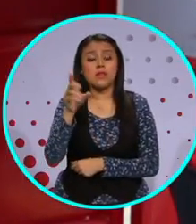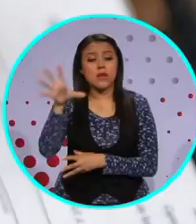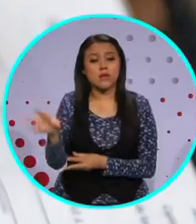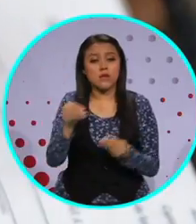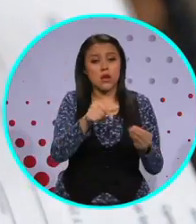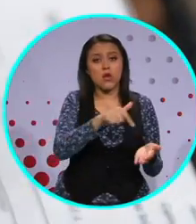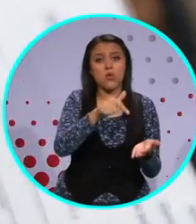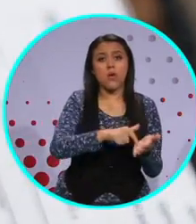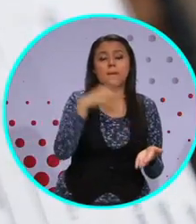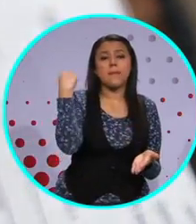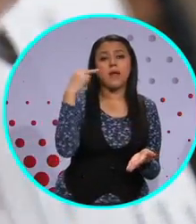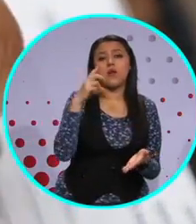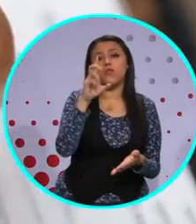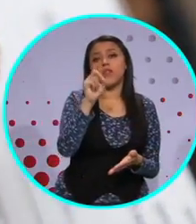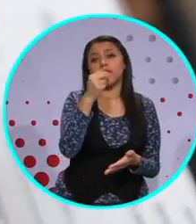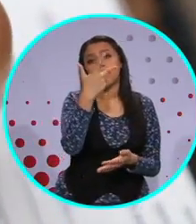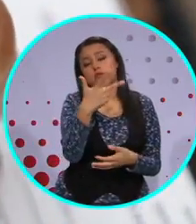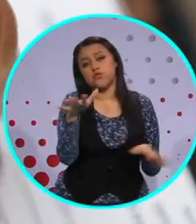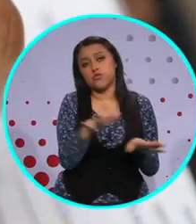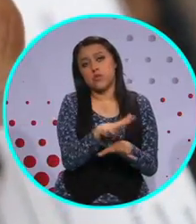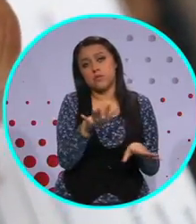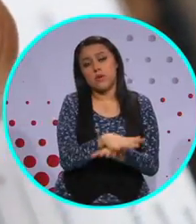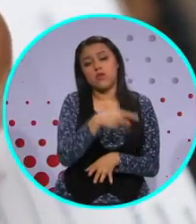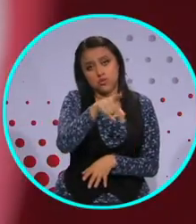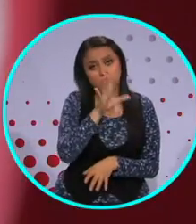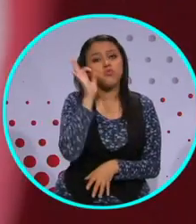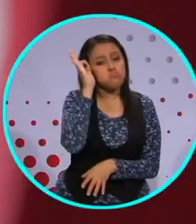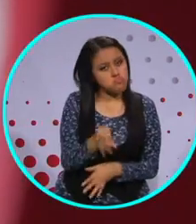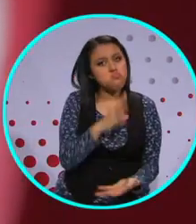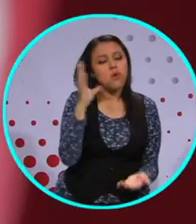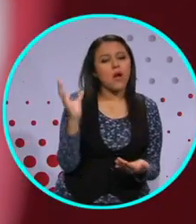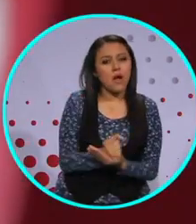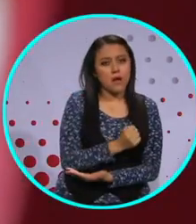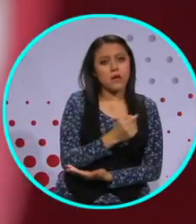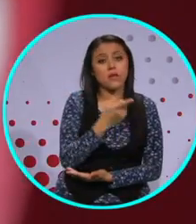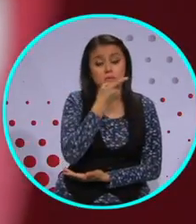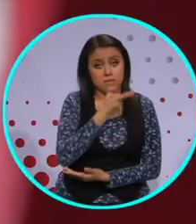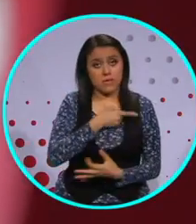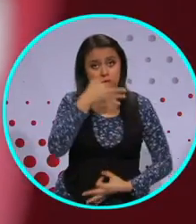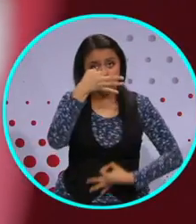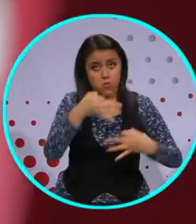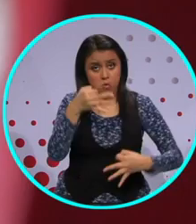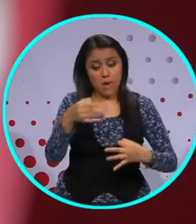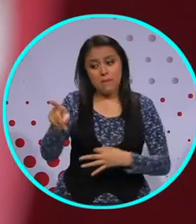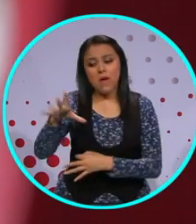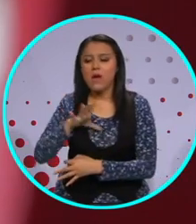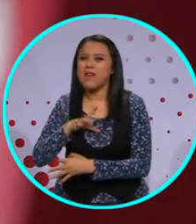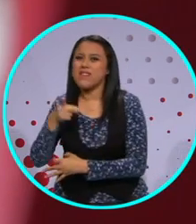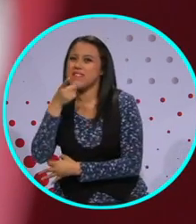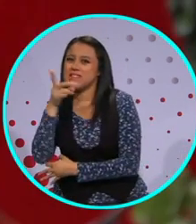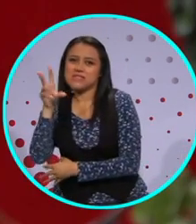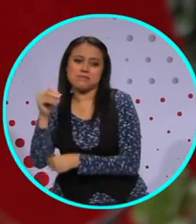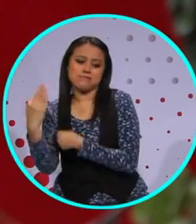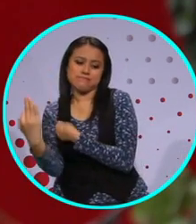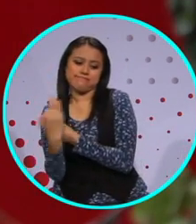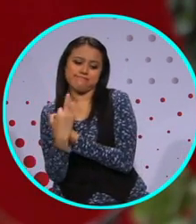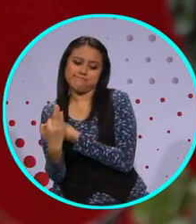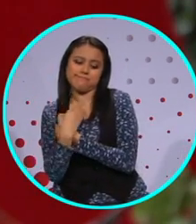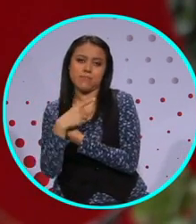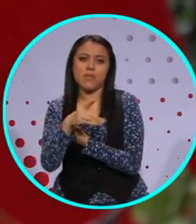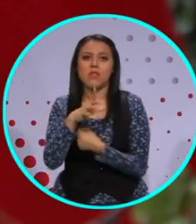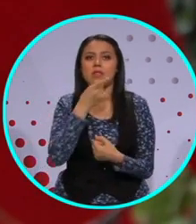cuatro cuartos a los 38 el laudo lo ganó dale a mi favor el sindicato se ampara y ahora resulta que las nuevas leyes